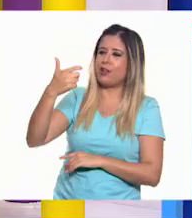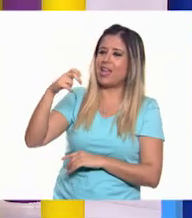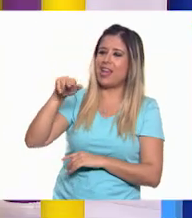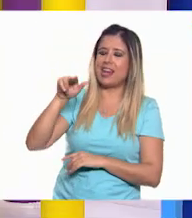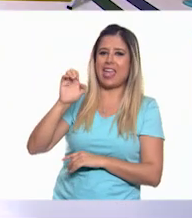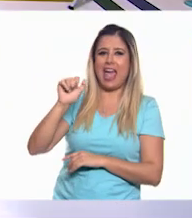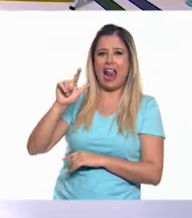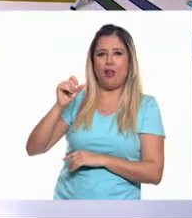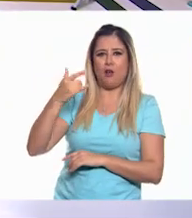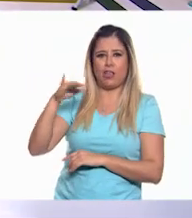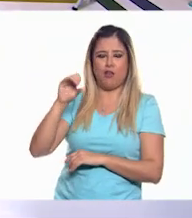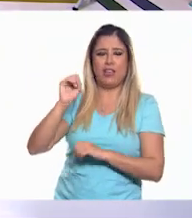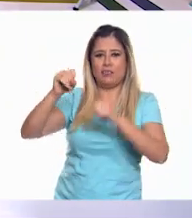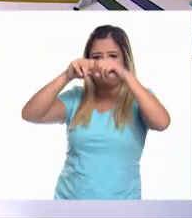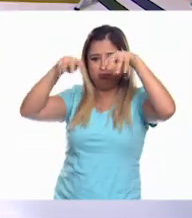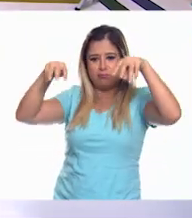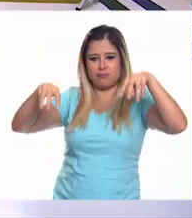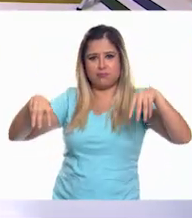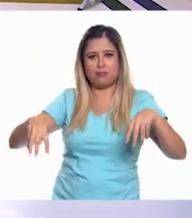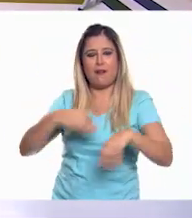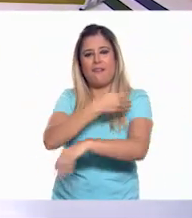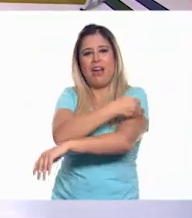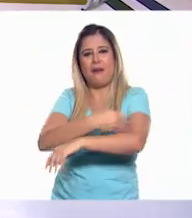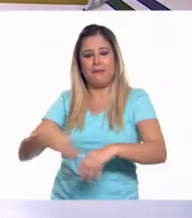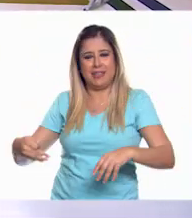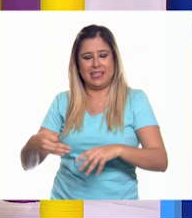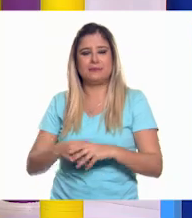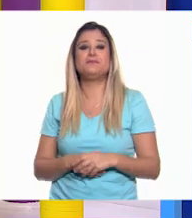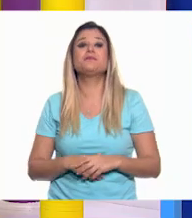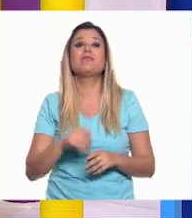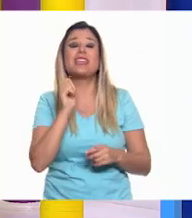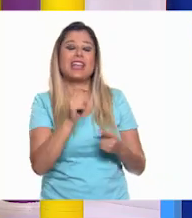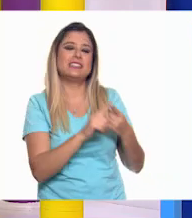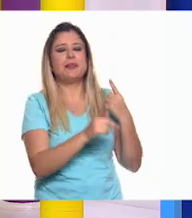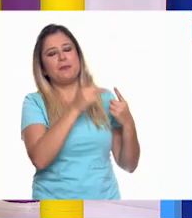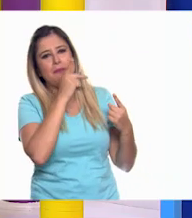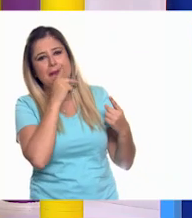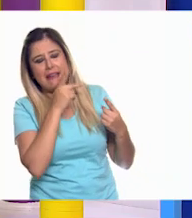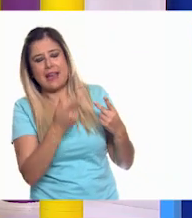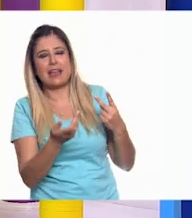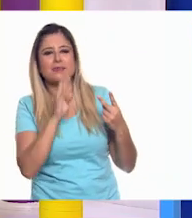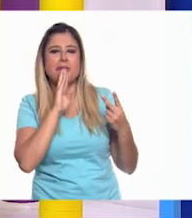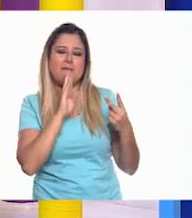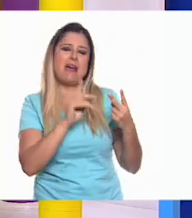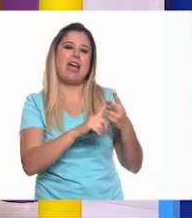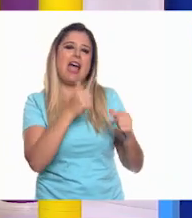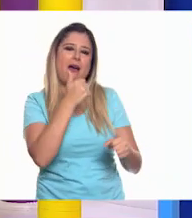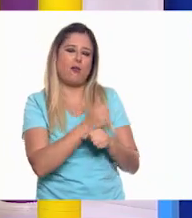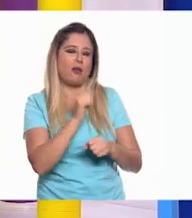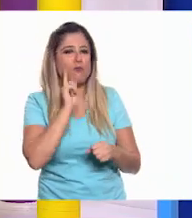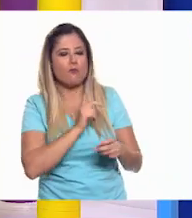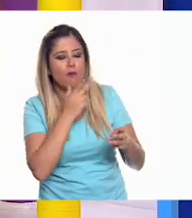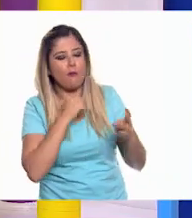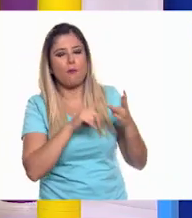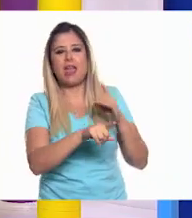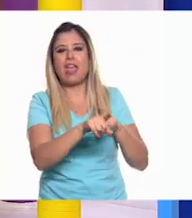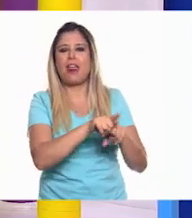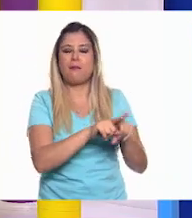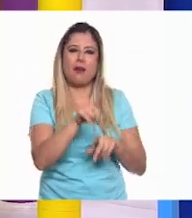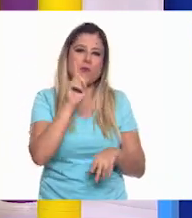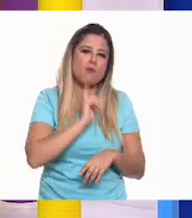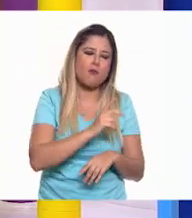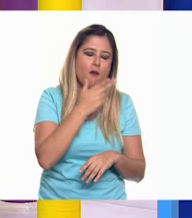bien. ¿Y quiénes forman parte de ese árbol genealógico? Nuestros papás, nuestros abuelos, nuestros hermanos,